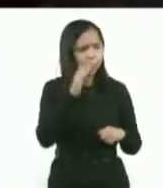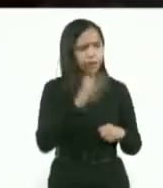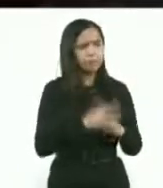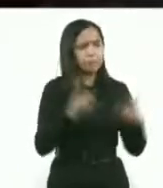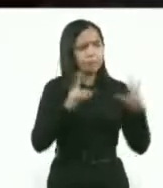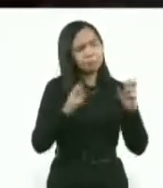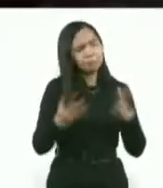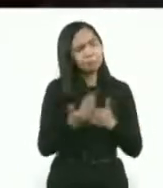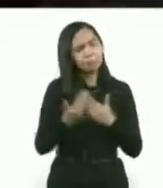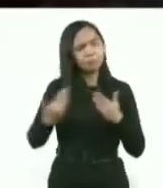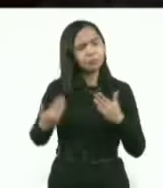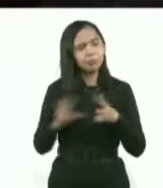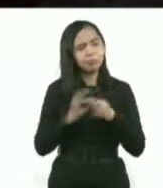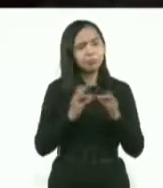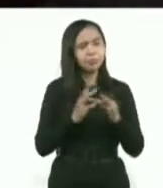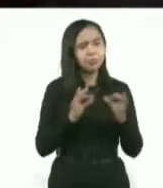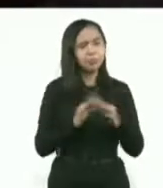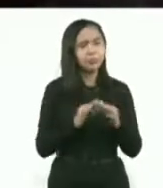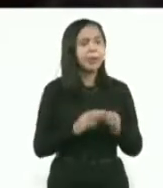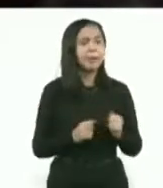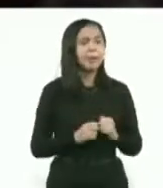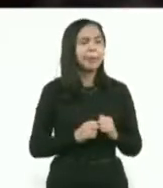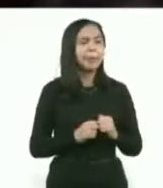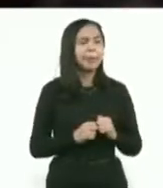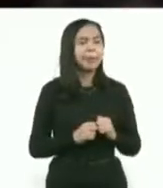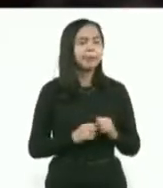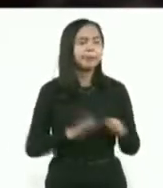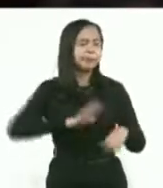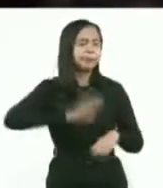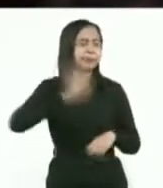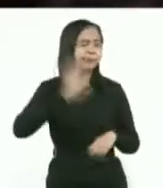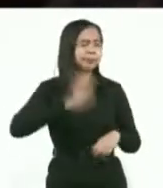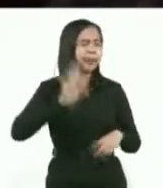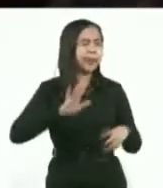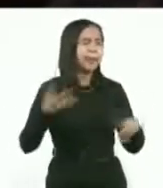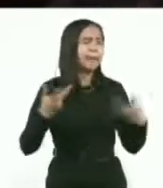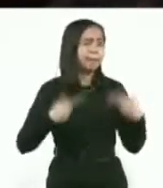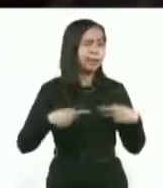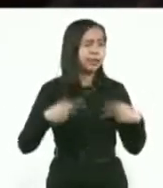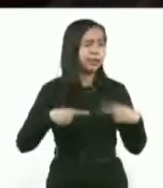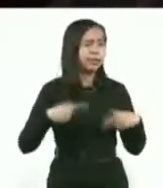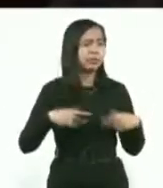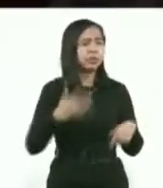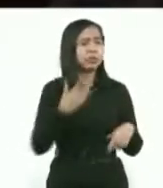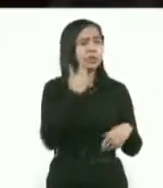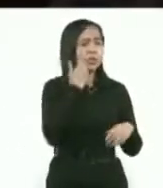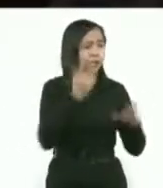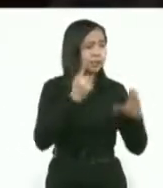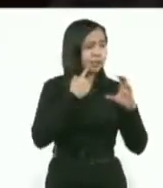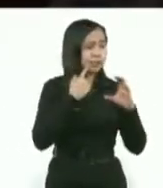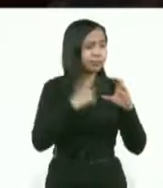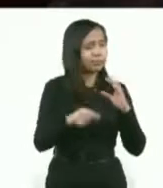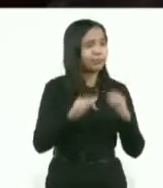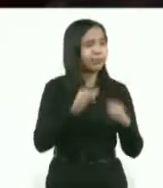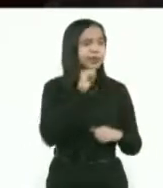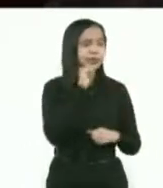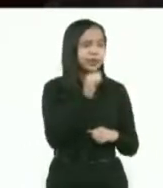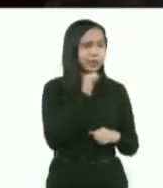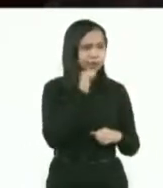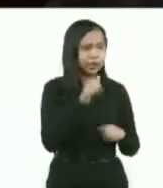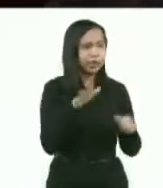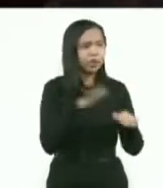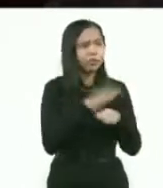desde antes, pero pareciera que las víctimas ya no quieren denunciar por temor a que sean